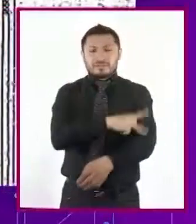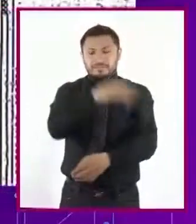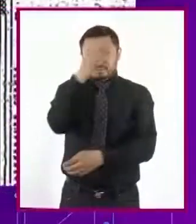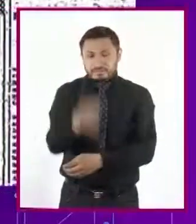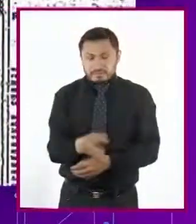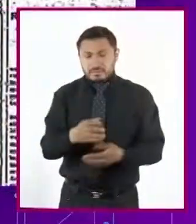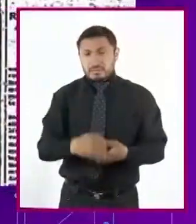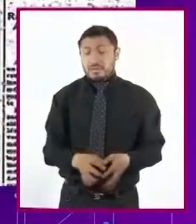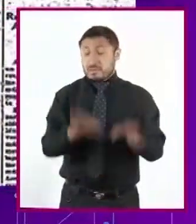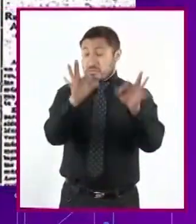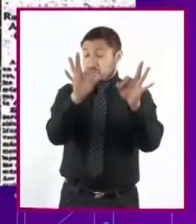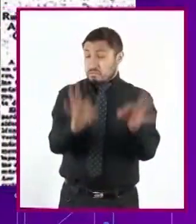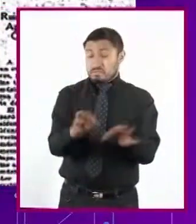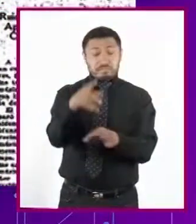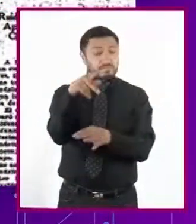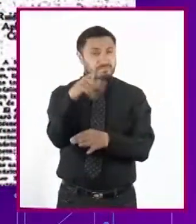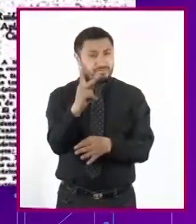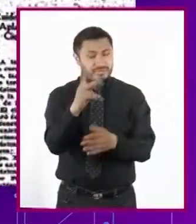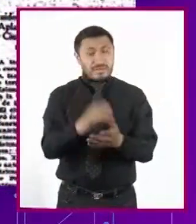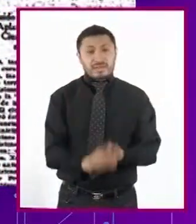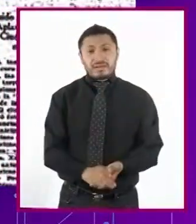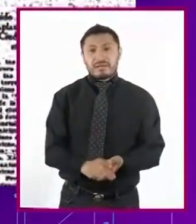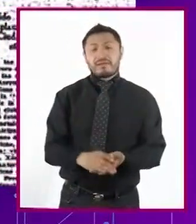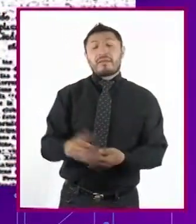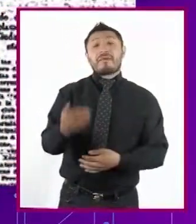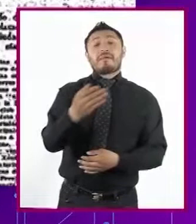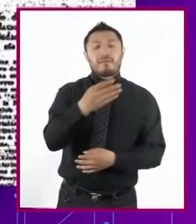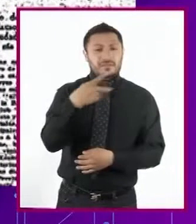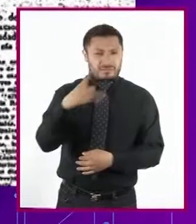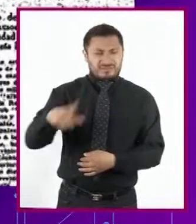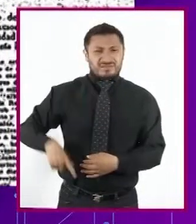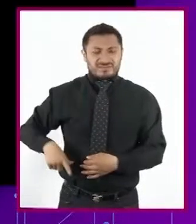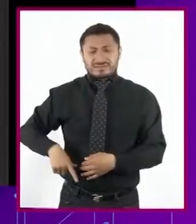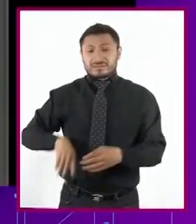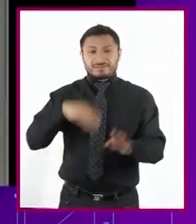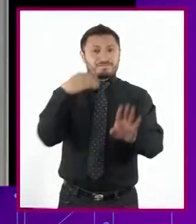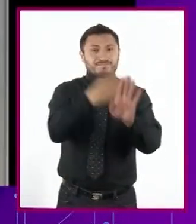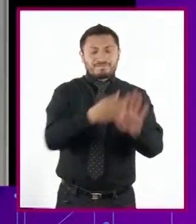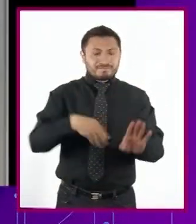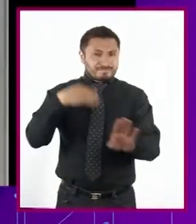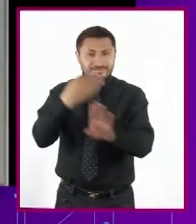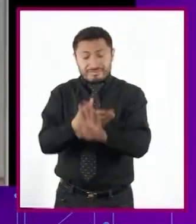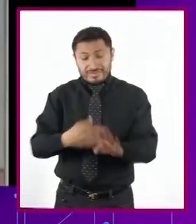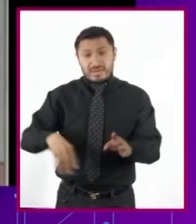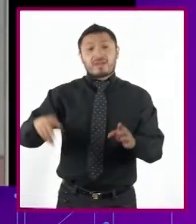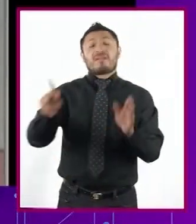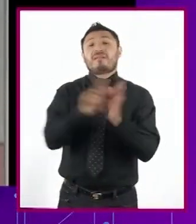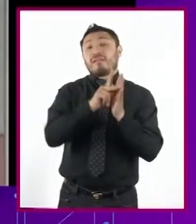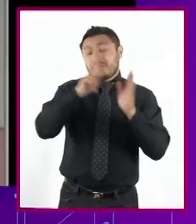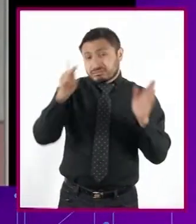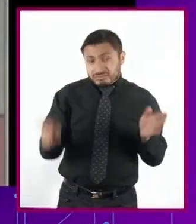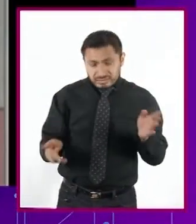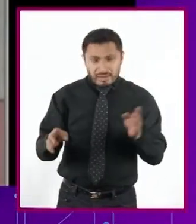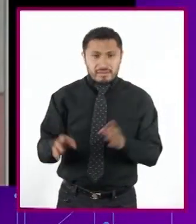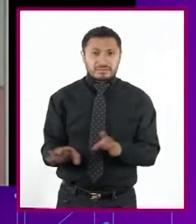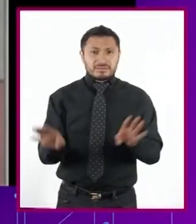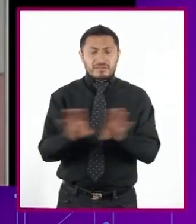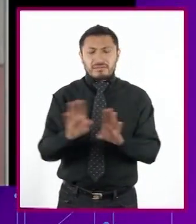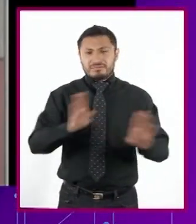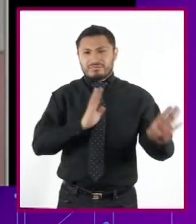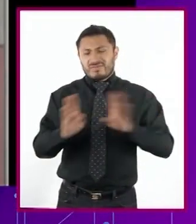intachable. Sin embargo, su presidencia estuvo llena de ataques de la prensa conservadora, de intrigas de